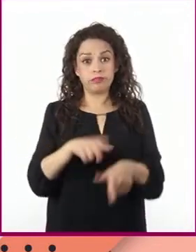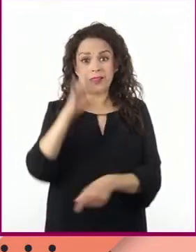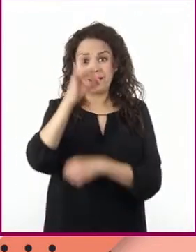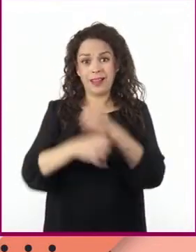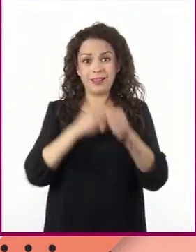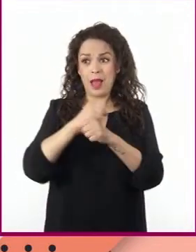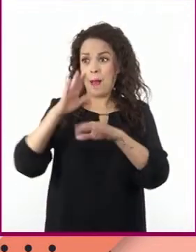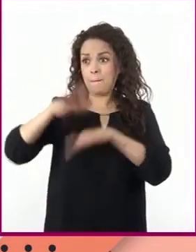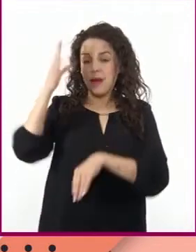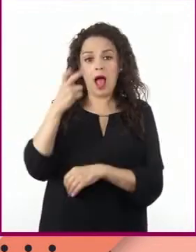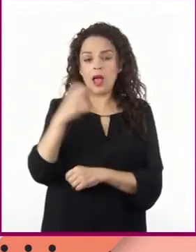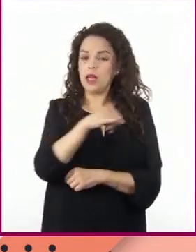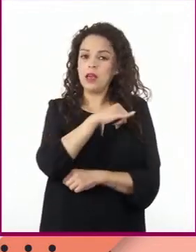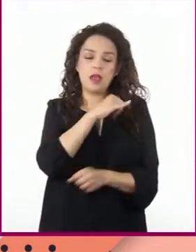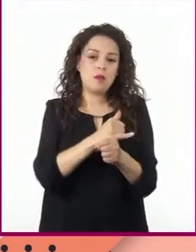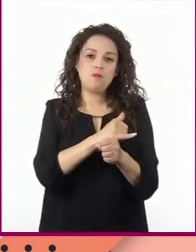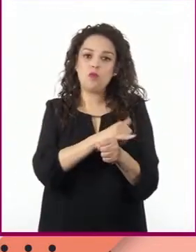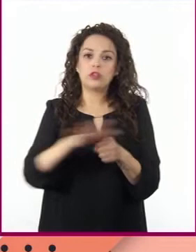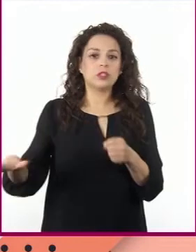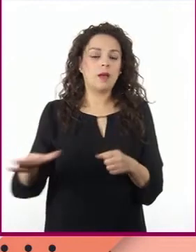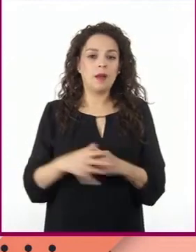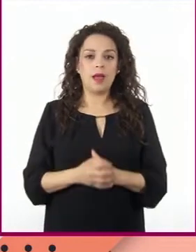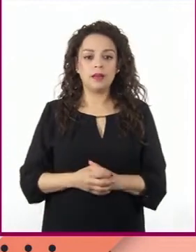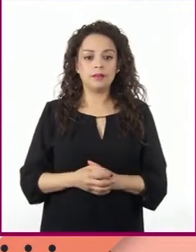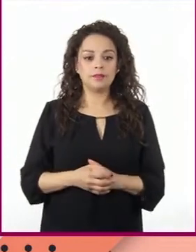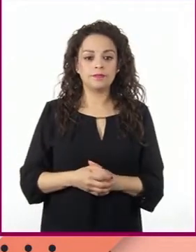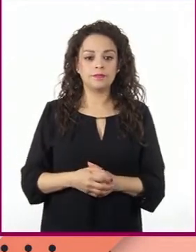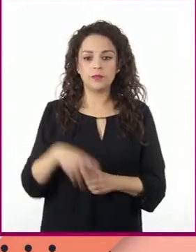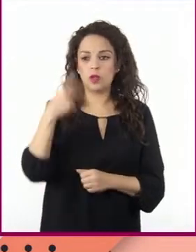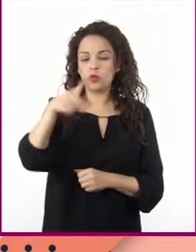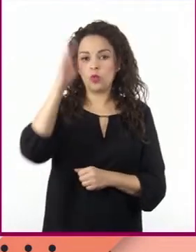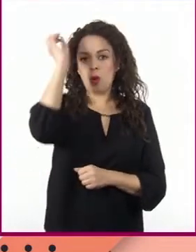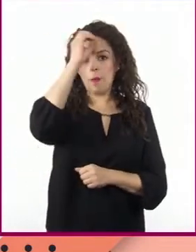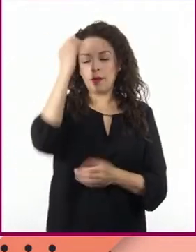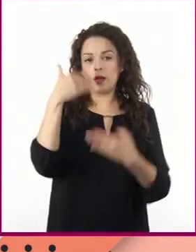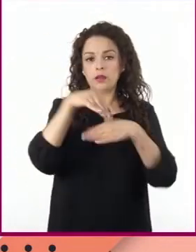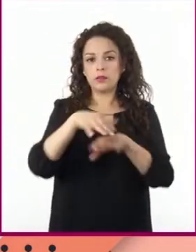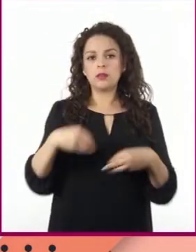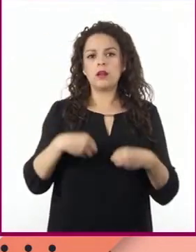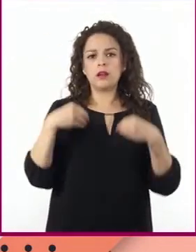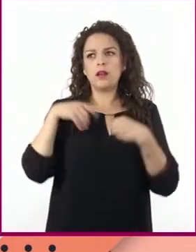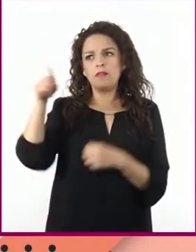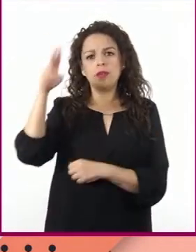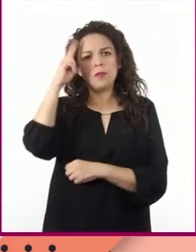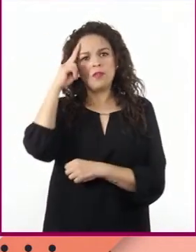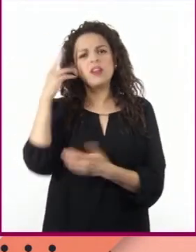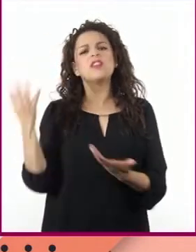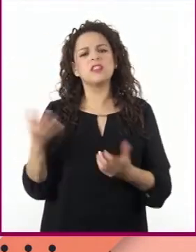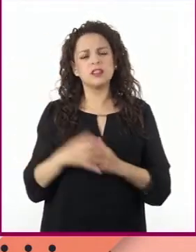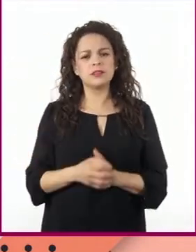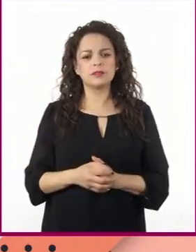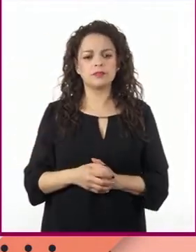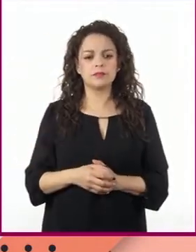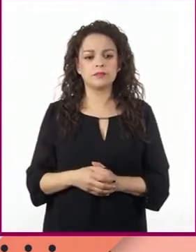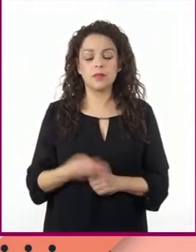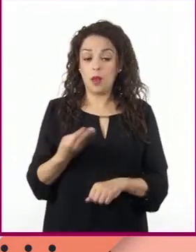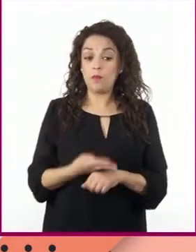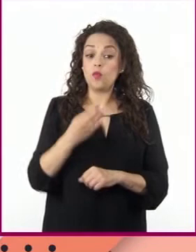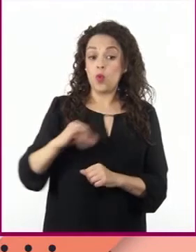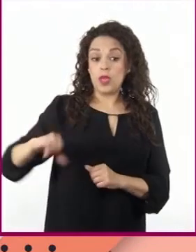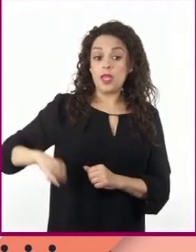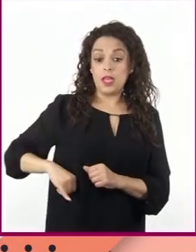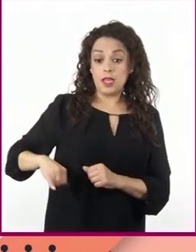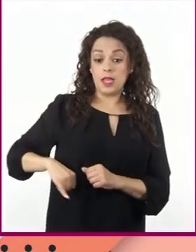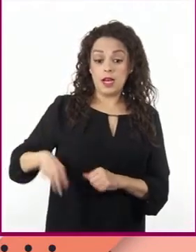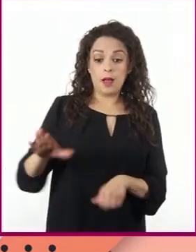años y eso no es posible. ¿Qué opinas sobre la vida de Porfirio Díaz? Que fue bastante interesante,